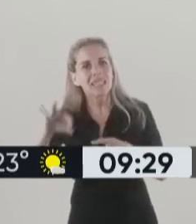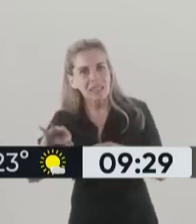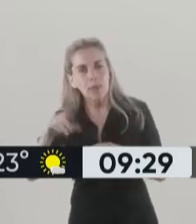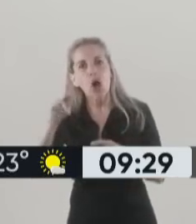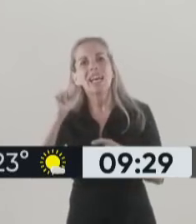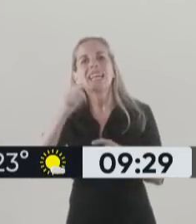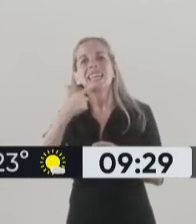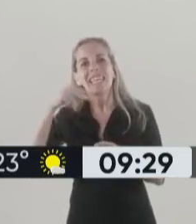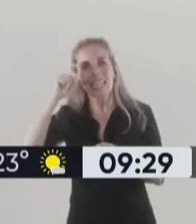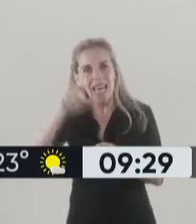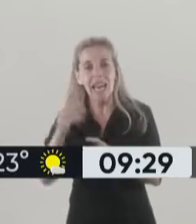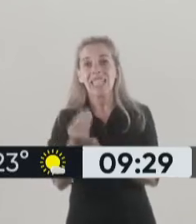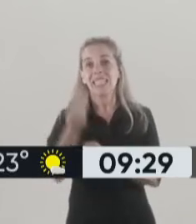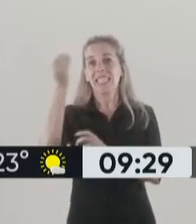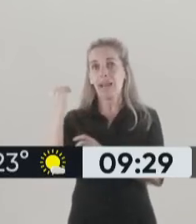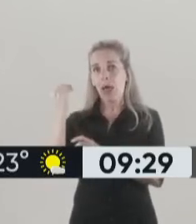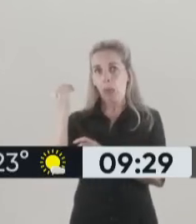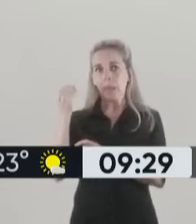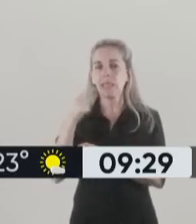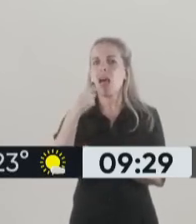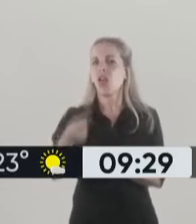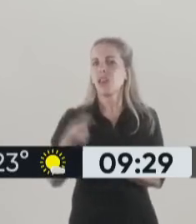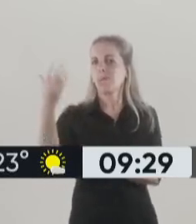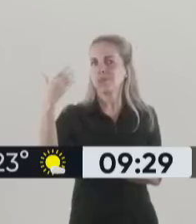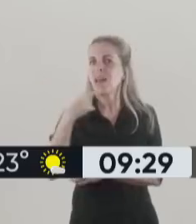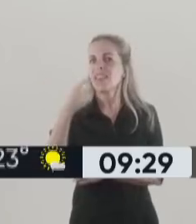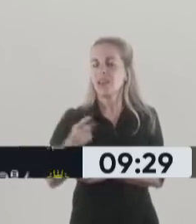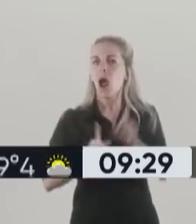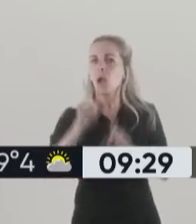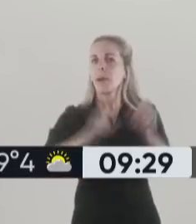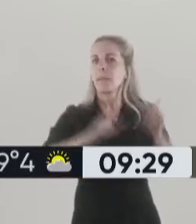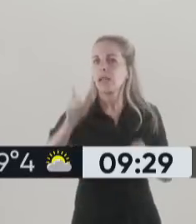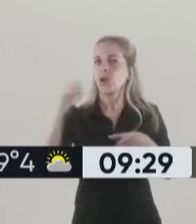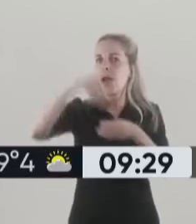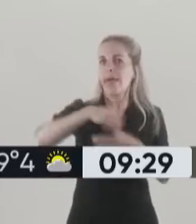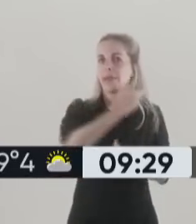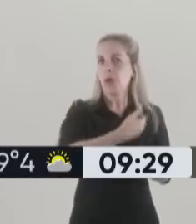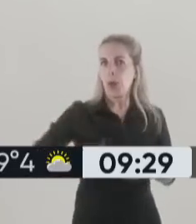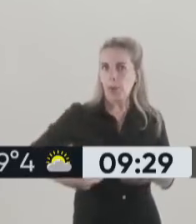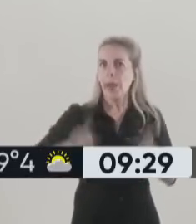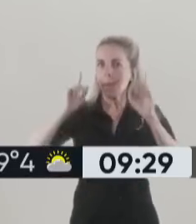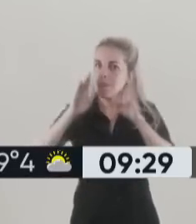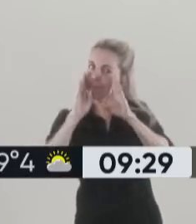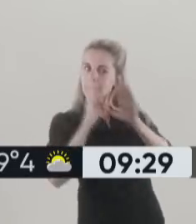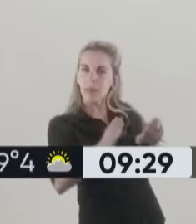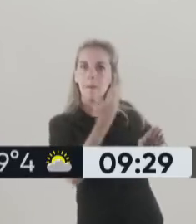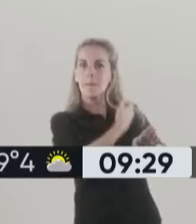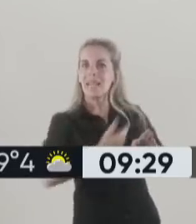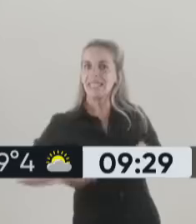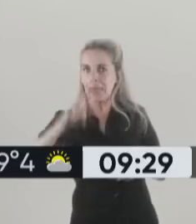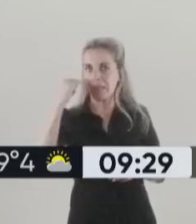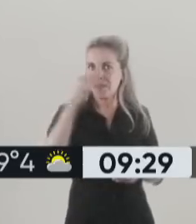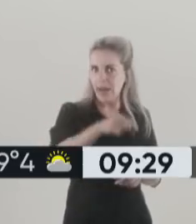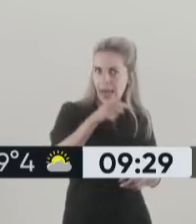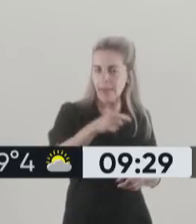dijo en un acto el sábado pasado que hay algunos en el gobierno, pareció referirse al presidente Alberto Fernández, que están